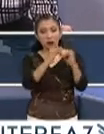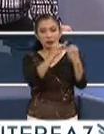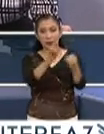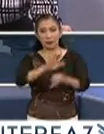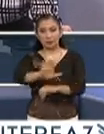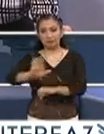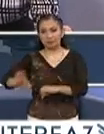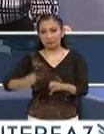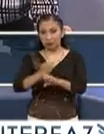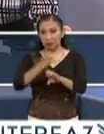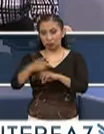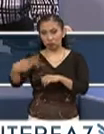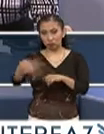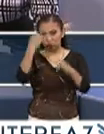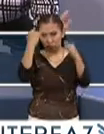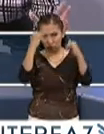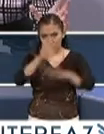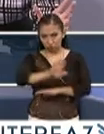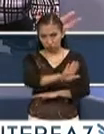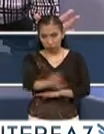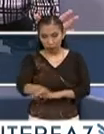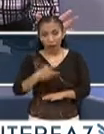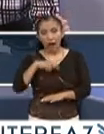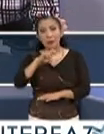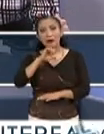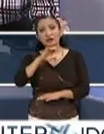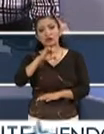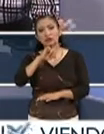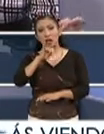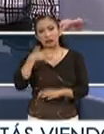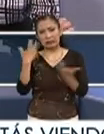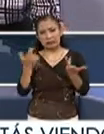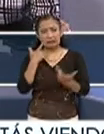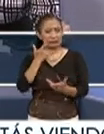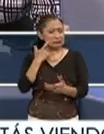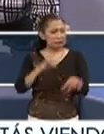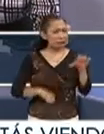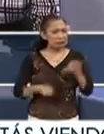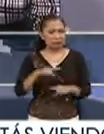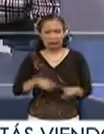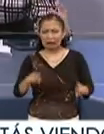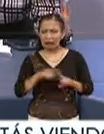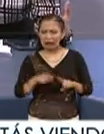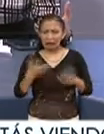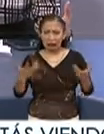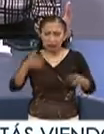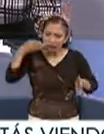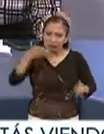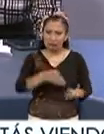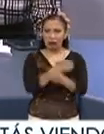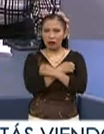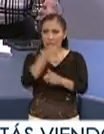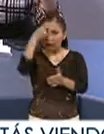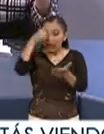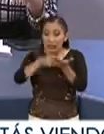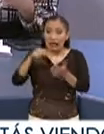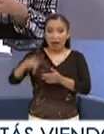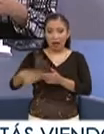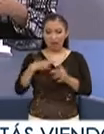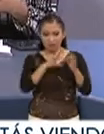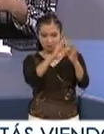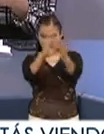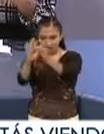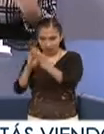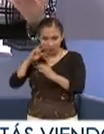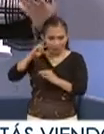autonomía en los distintos estados del país. Vasconcelos desplegó una intensa actividad educativa, guiado por la convicción de